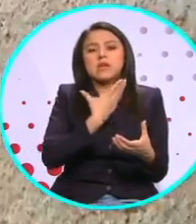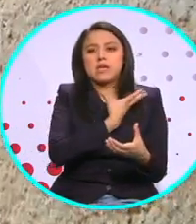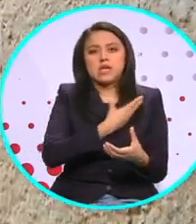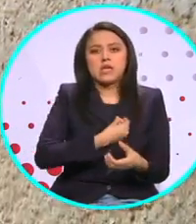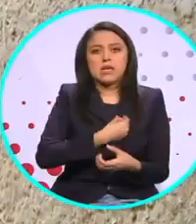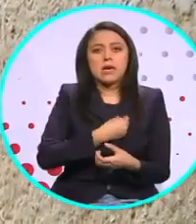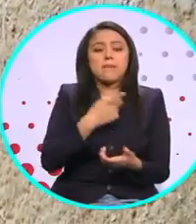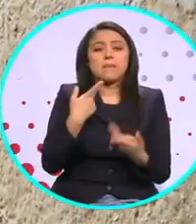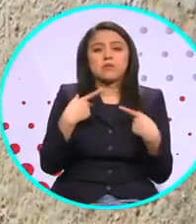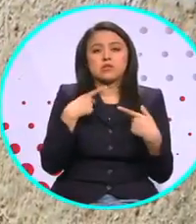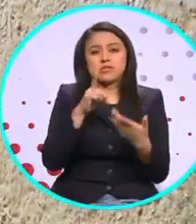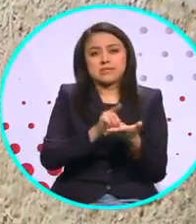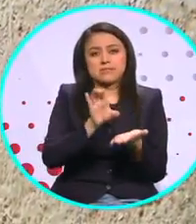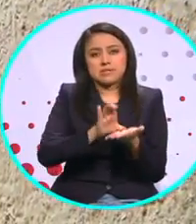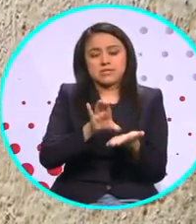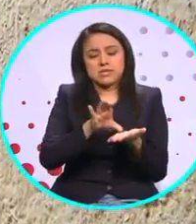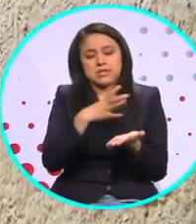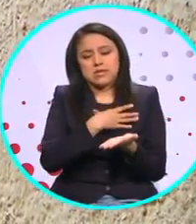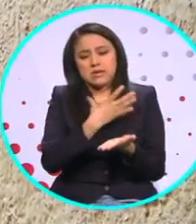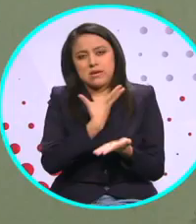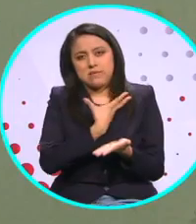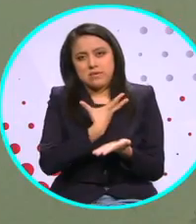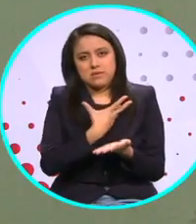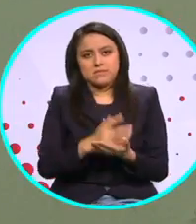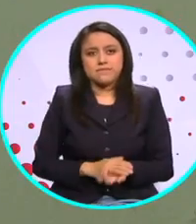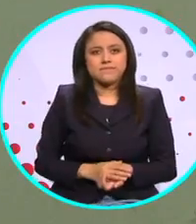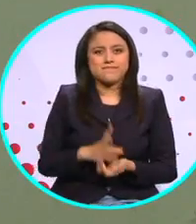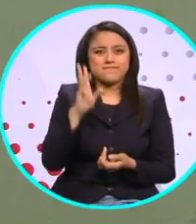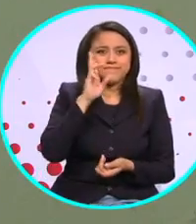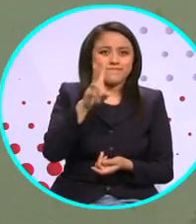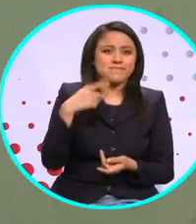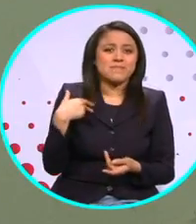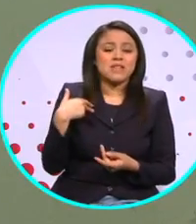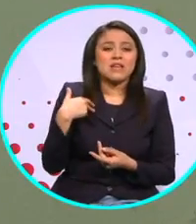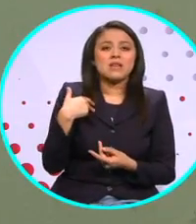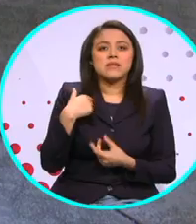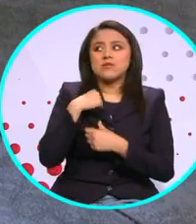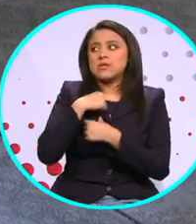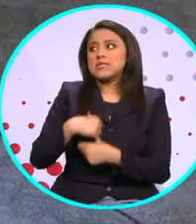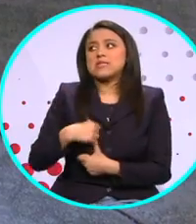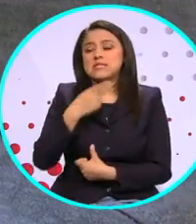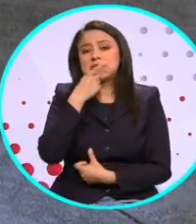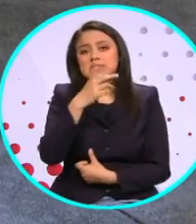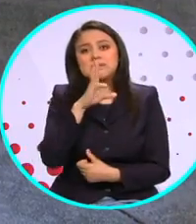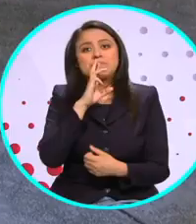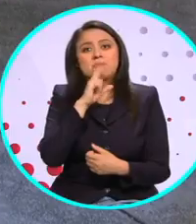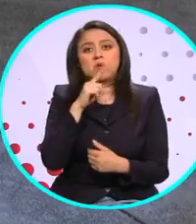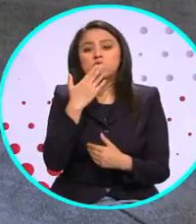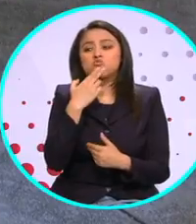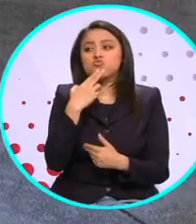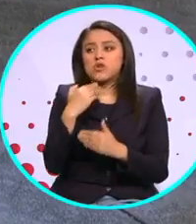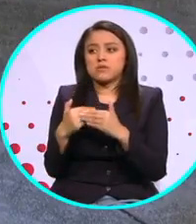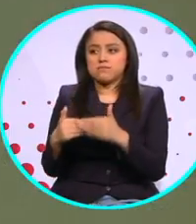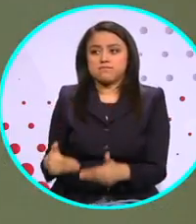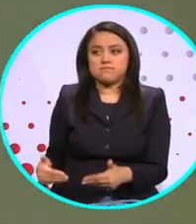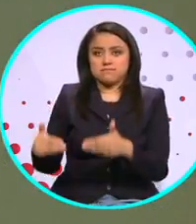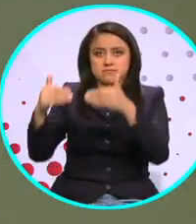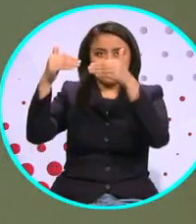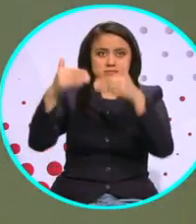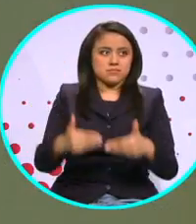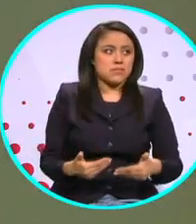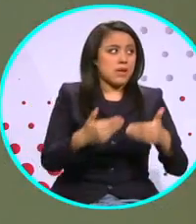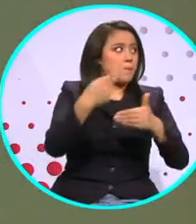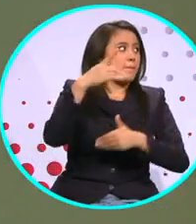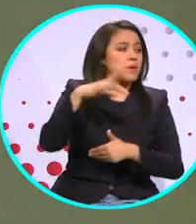también. Prácticamente se ven a través de los muros. Las autoridades les han recomendado colocar mallas ciclónicas o castillos, pero ellos